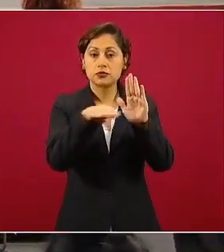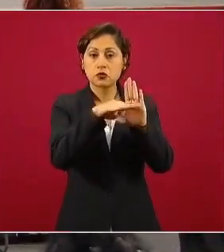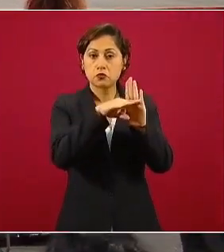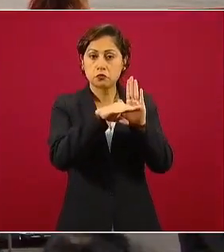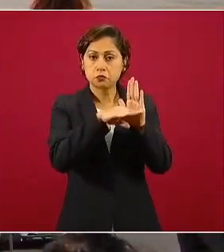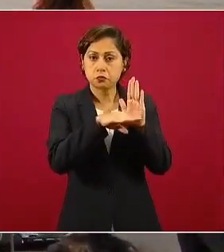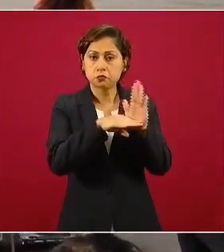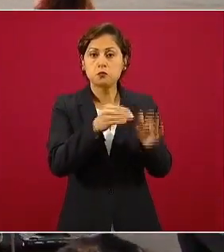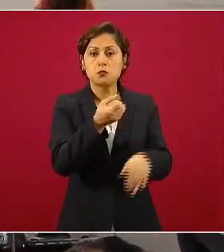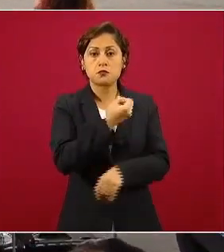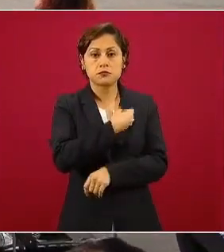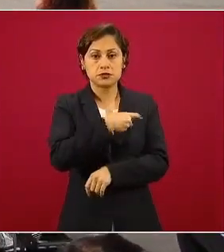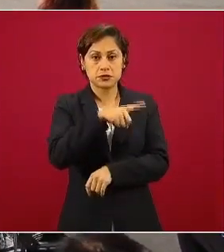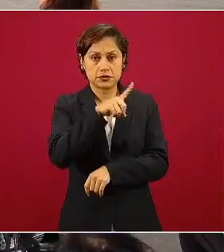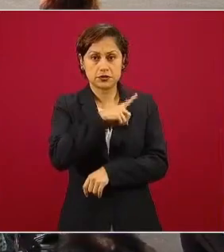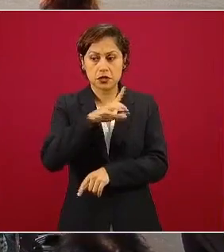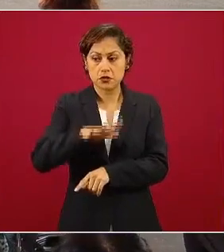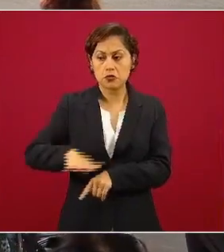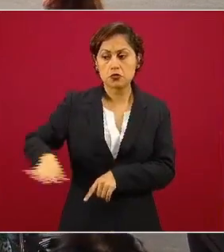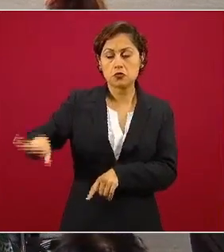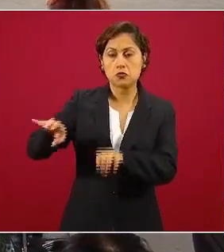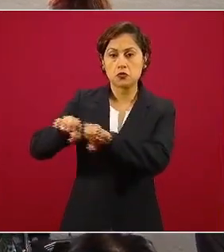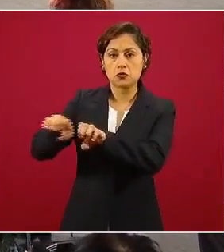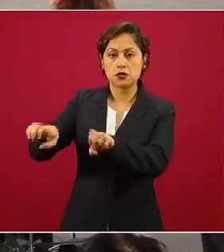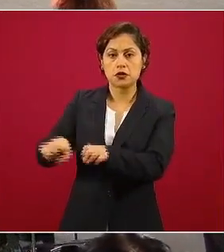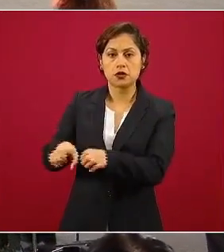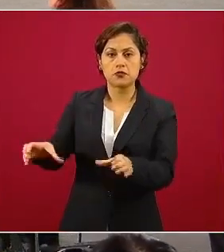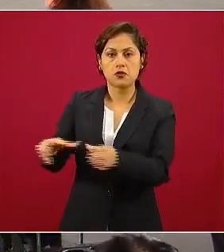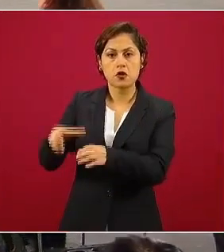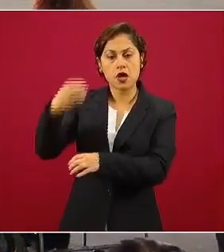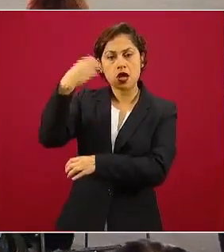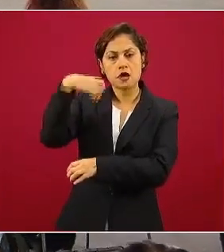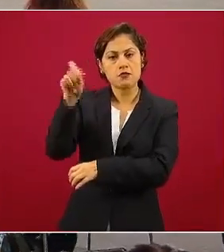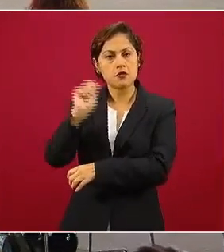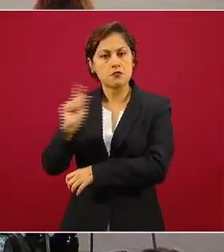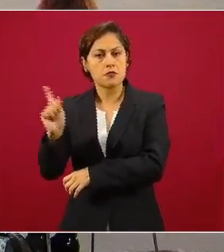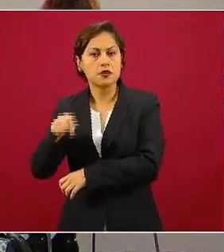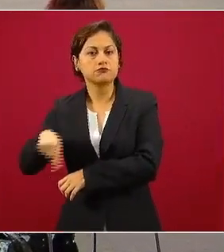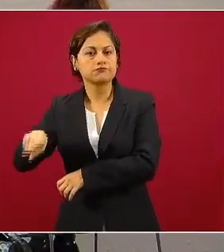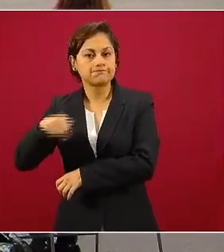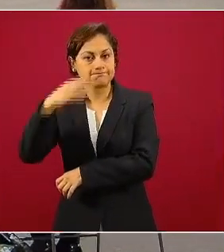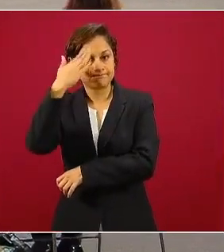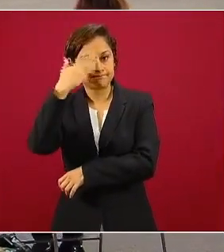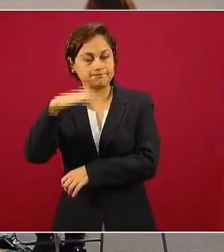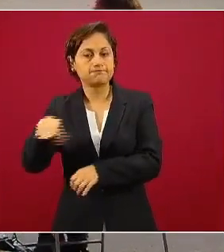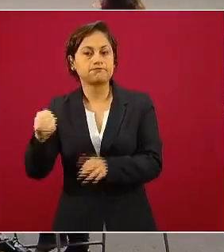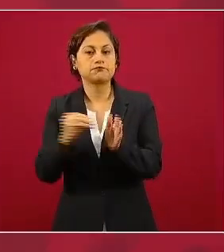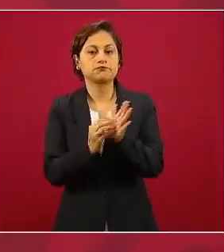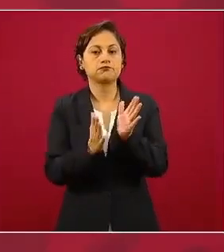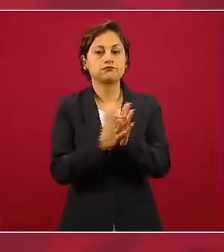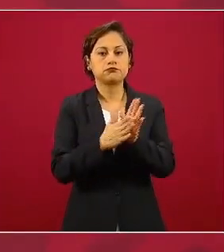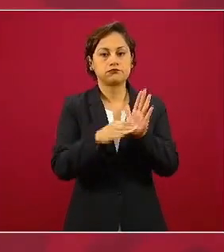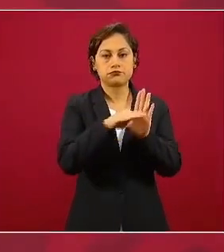de los especialistas en salud, e ir saliendo.